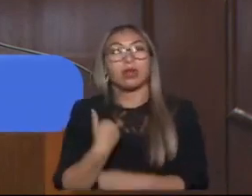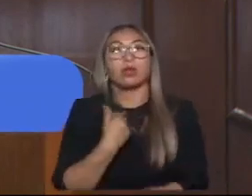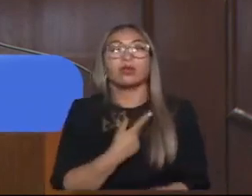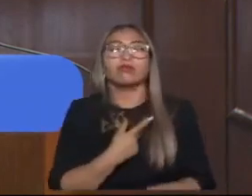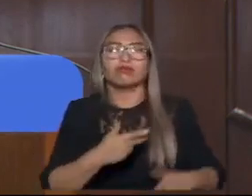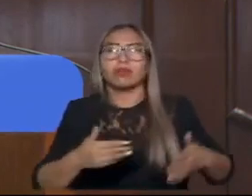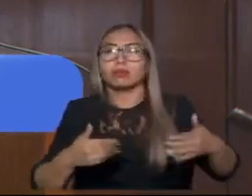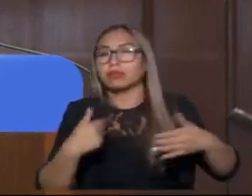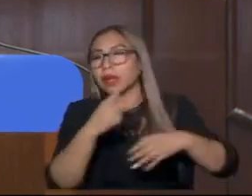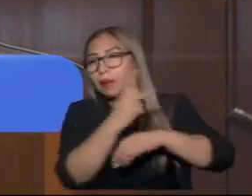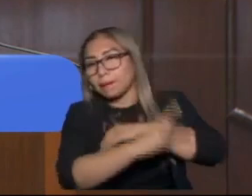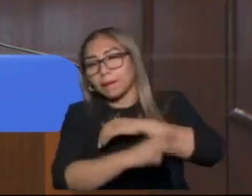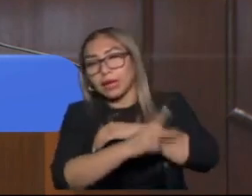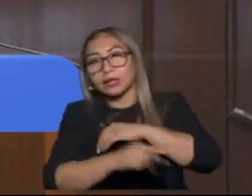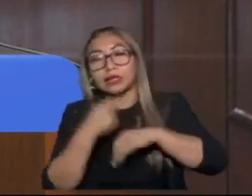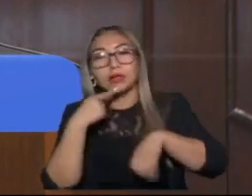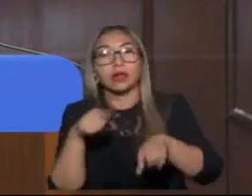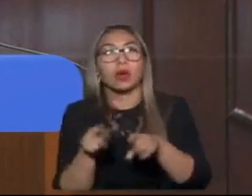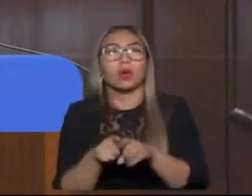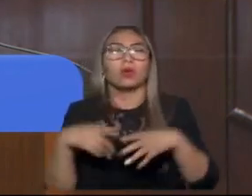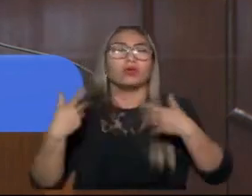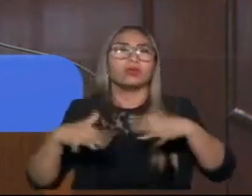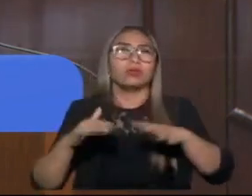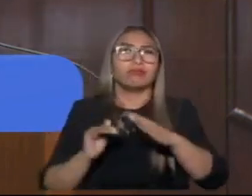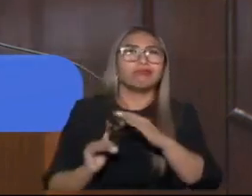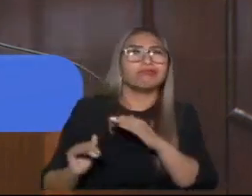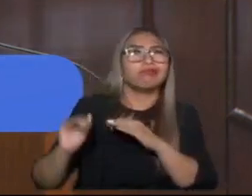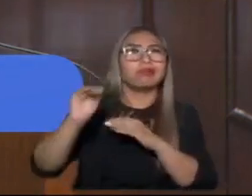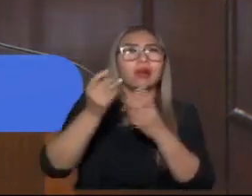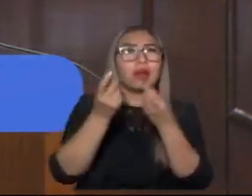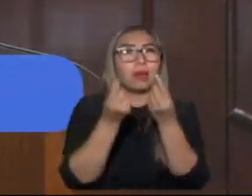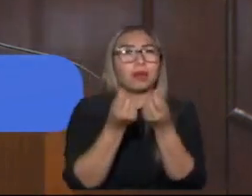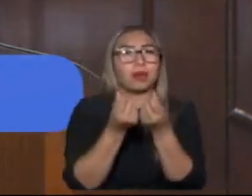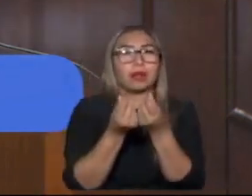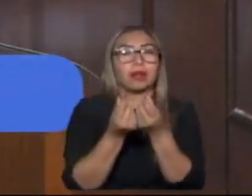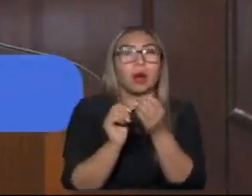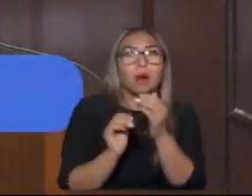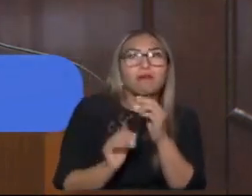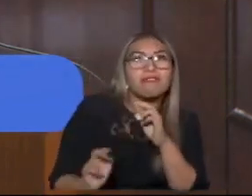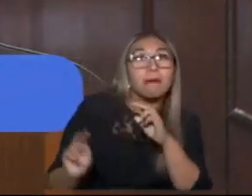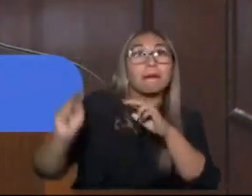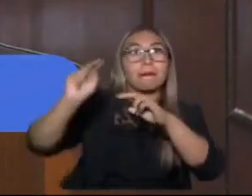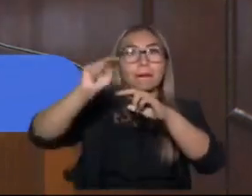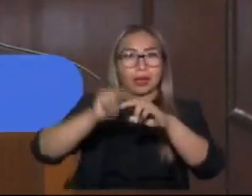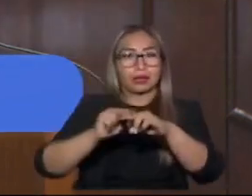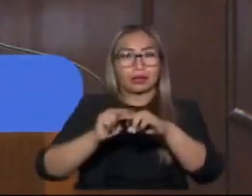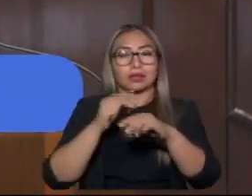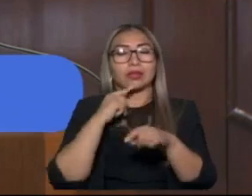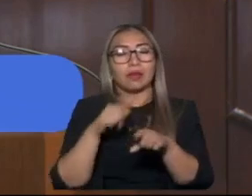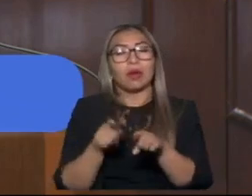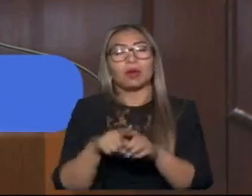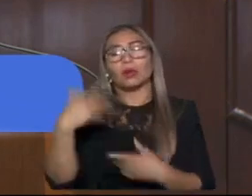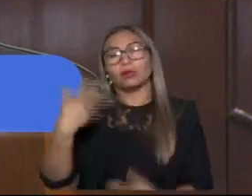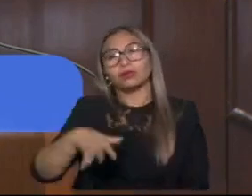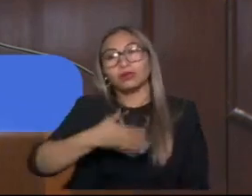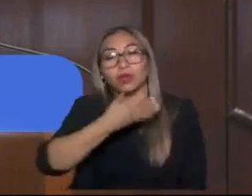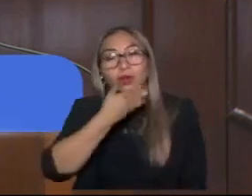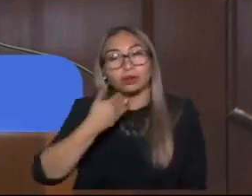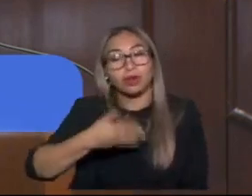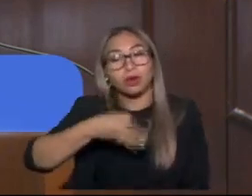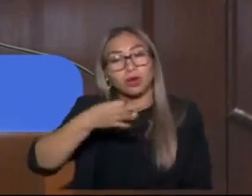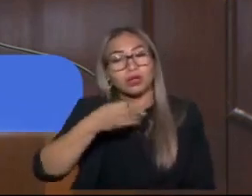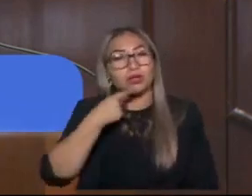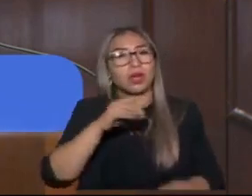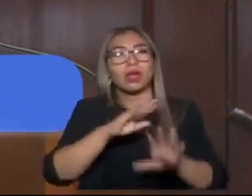ha tenido uno de los mayores crecimientos económicos del área y uno de los mejores a